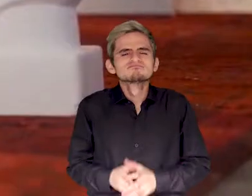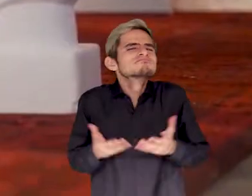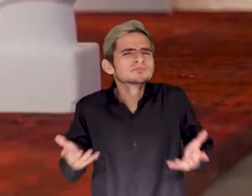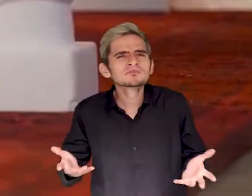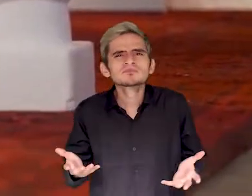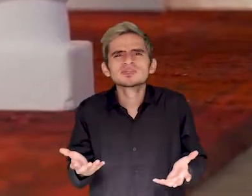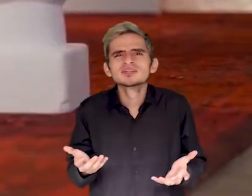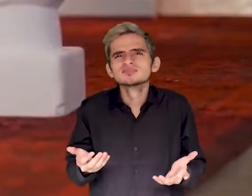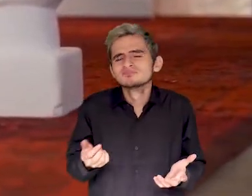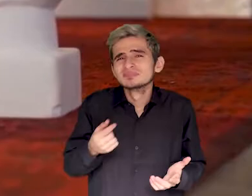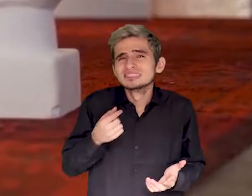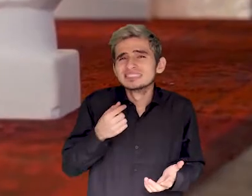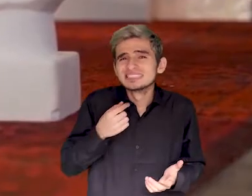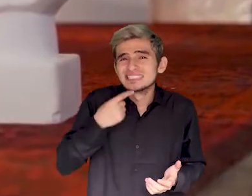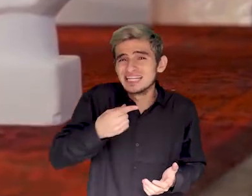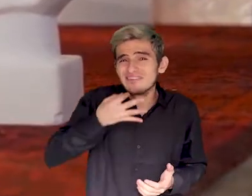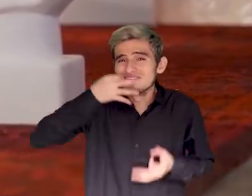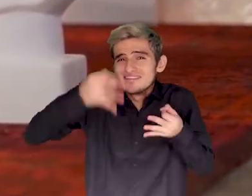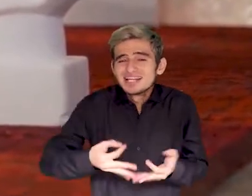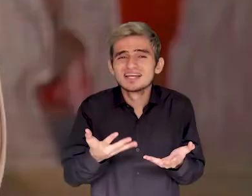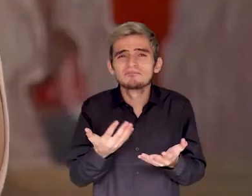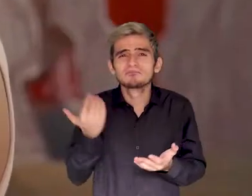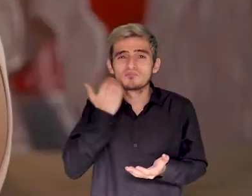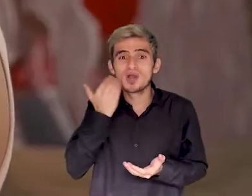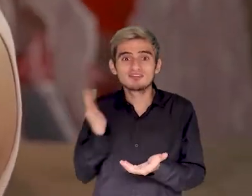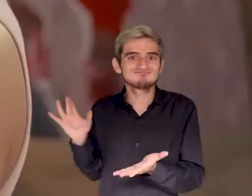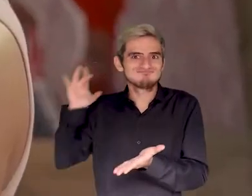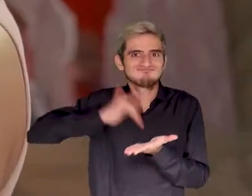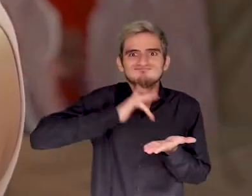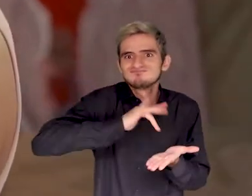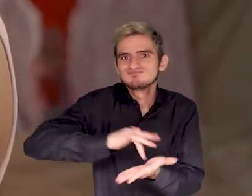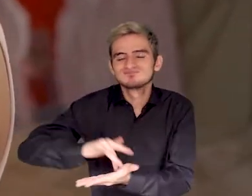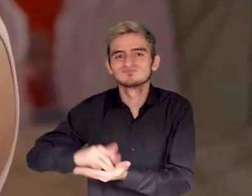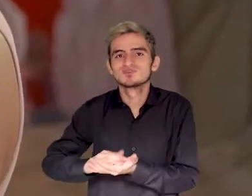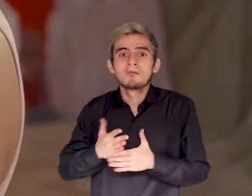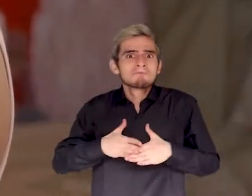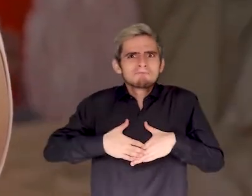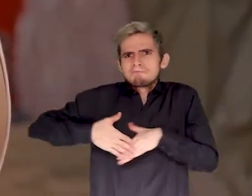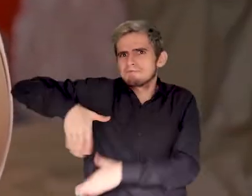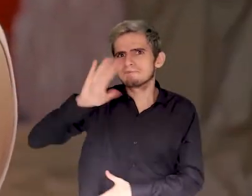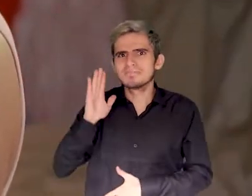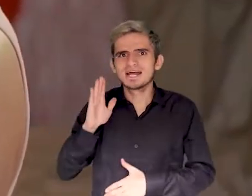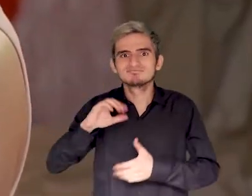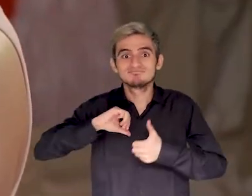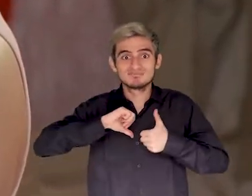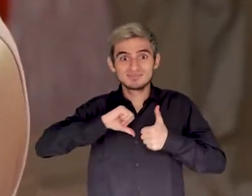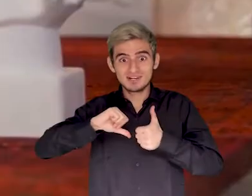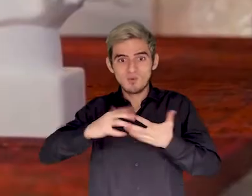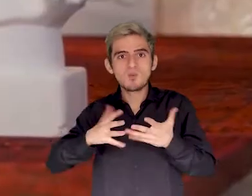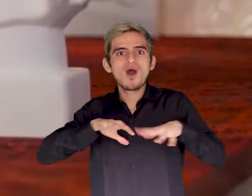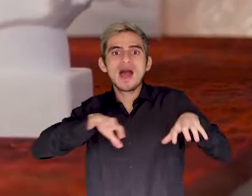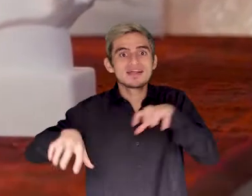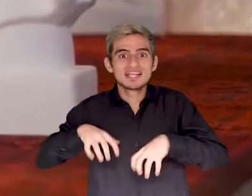Es innegable que la mujer cada vez está ganando más espacios y participación en todas las actividades humanas,